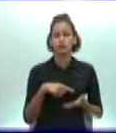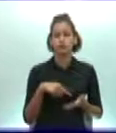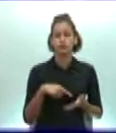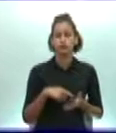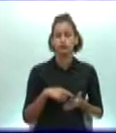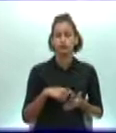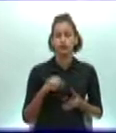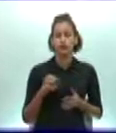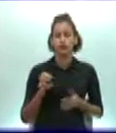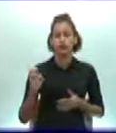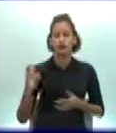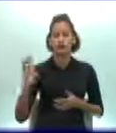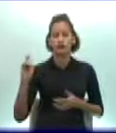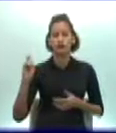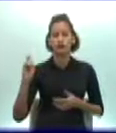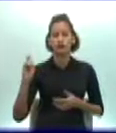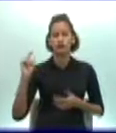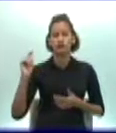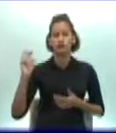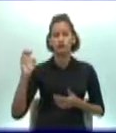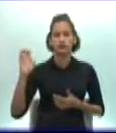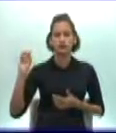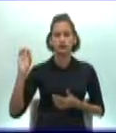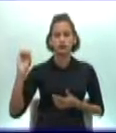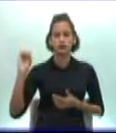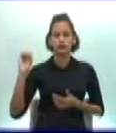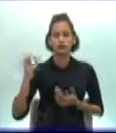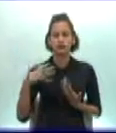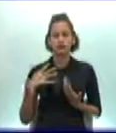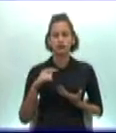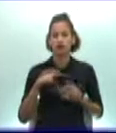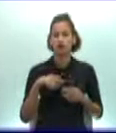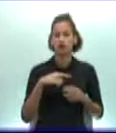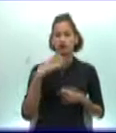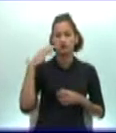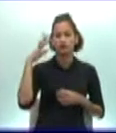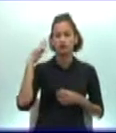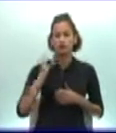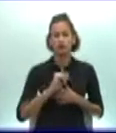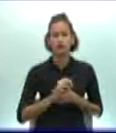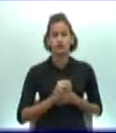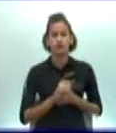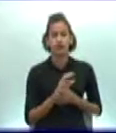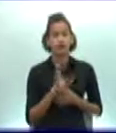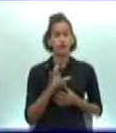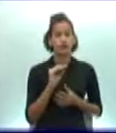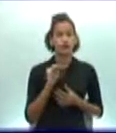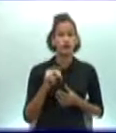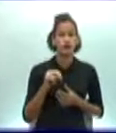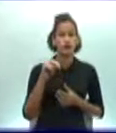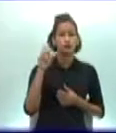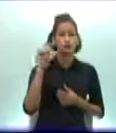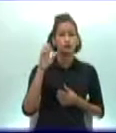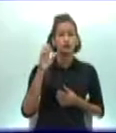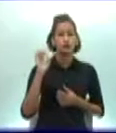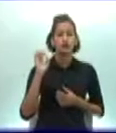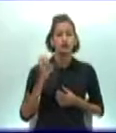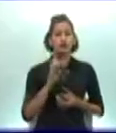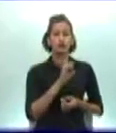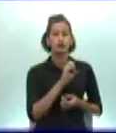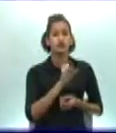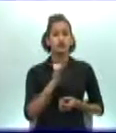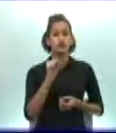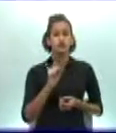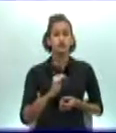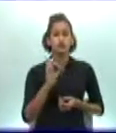solicita los extremos. En este caso nos estamos refiriendo a los extremos norte, este, sur